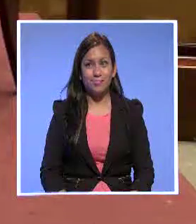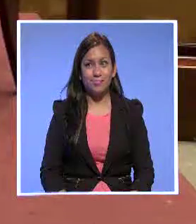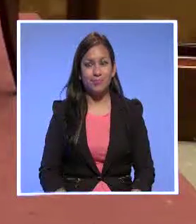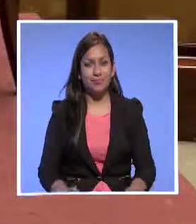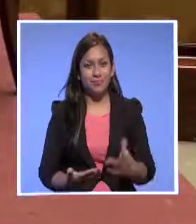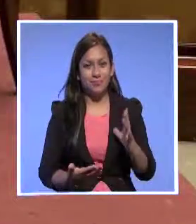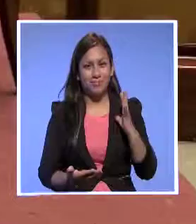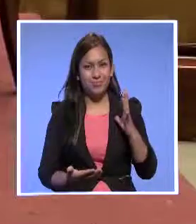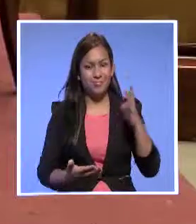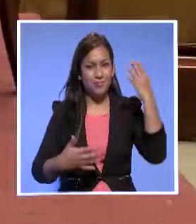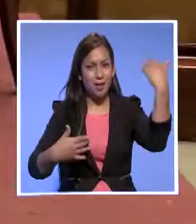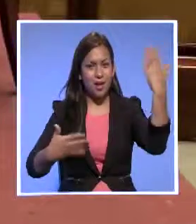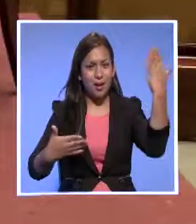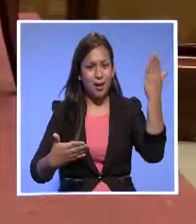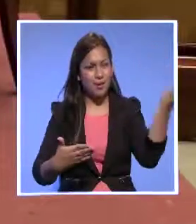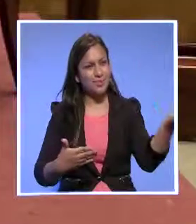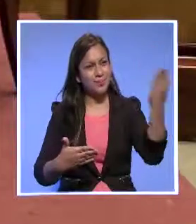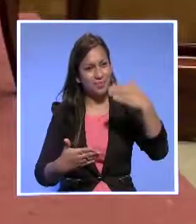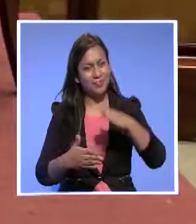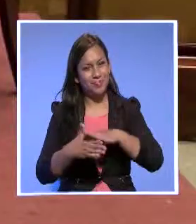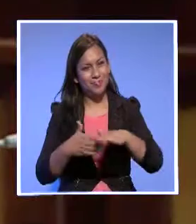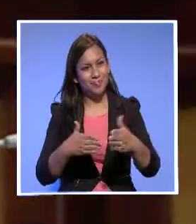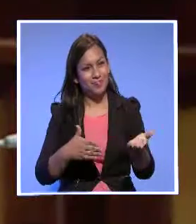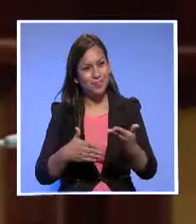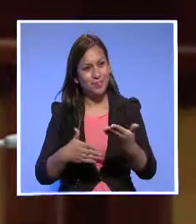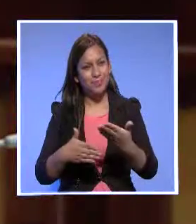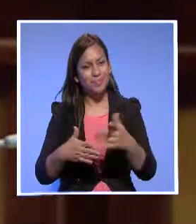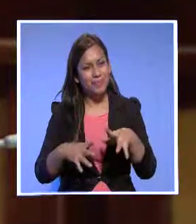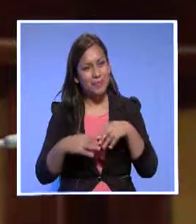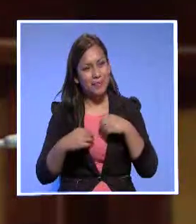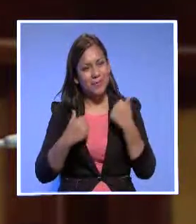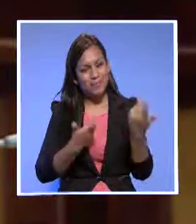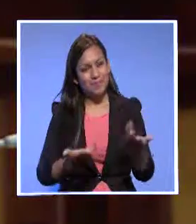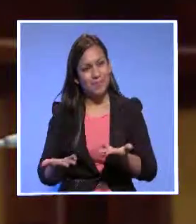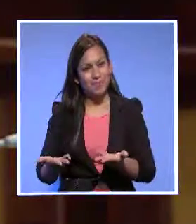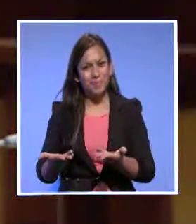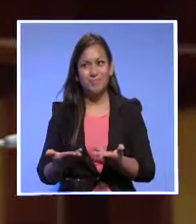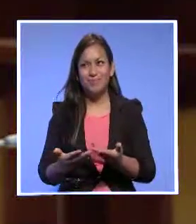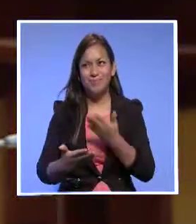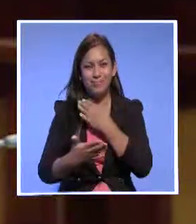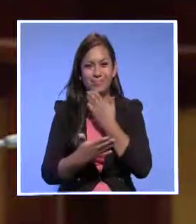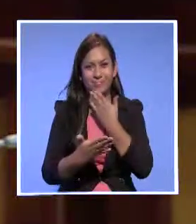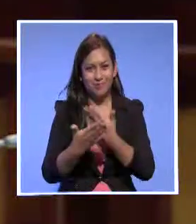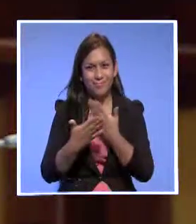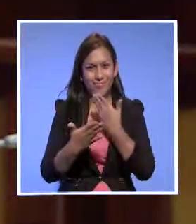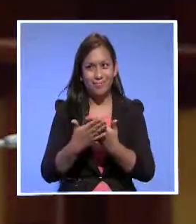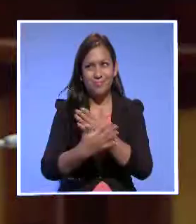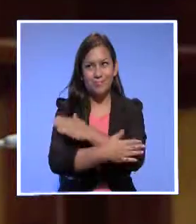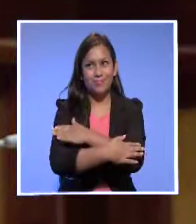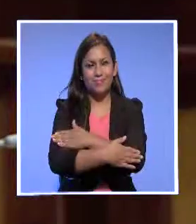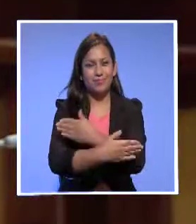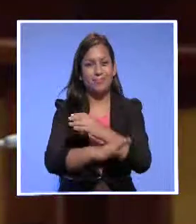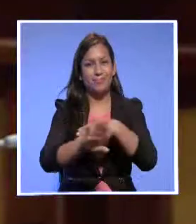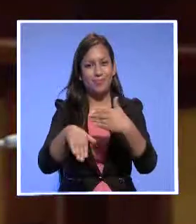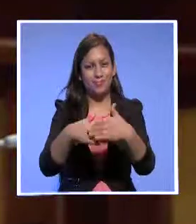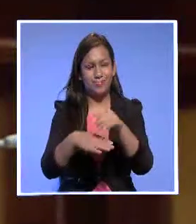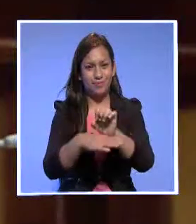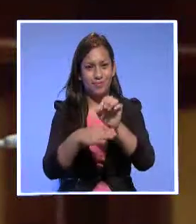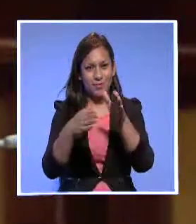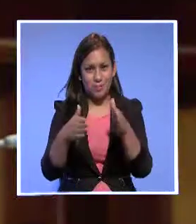señor alcalde bienvenido a tve le noticias buenas tardes el que un saludo fraterno a todos los ecuatorianos también